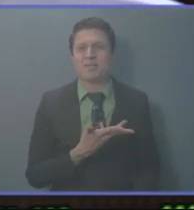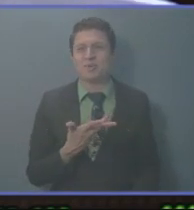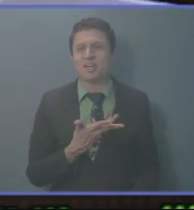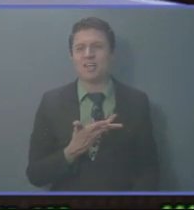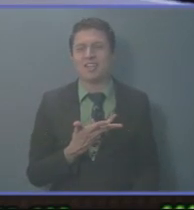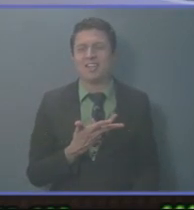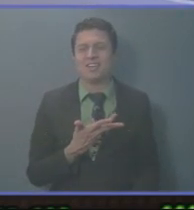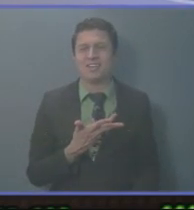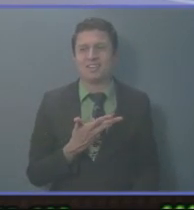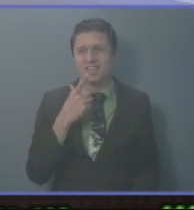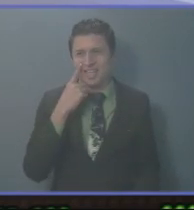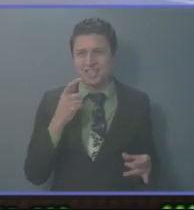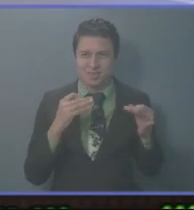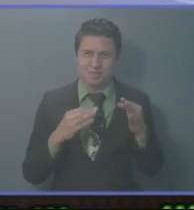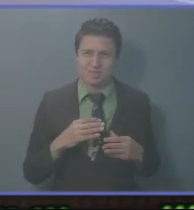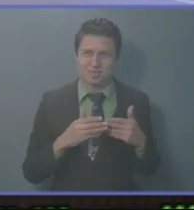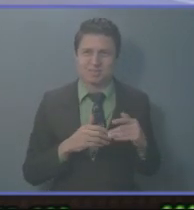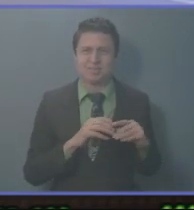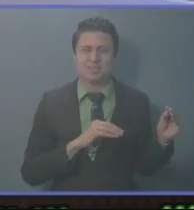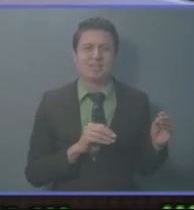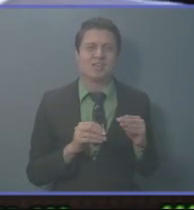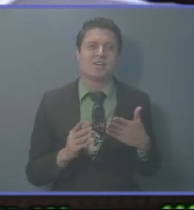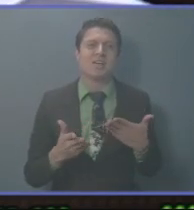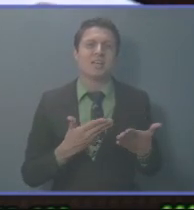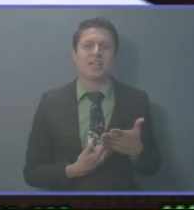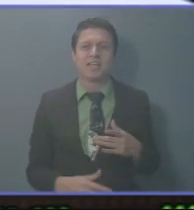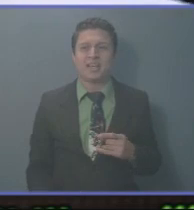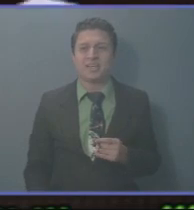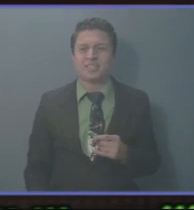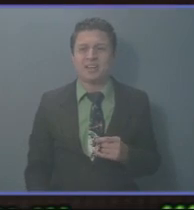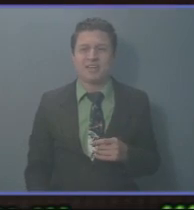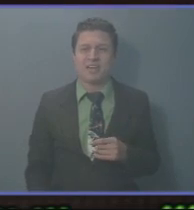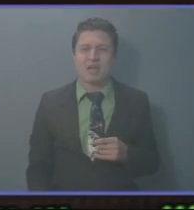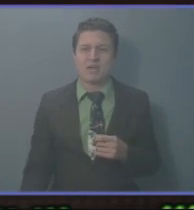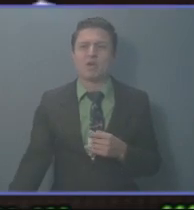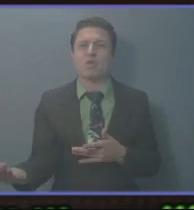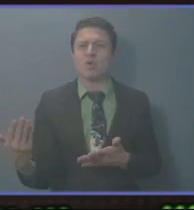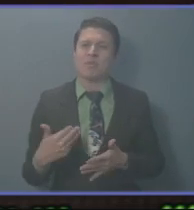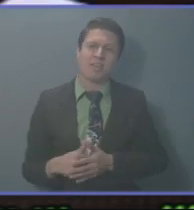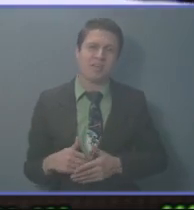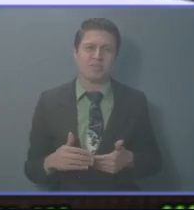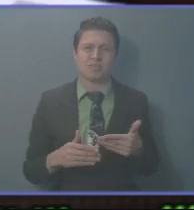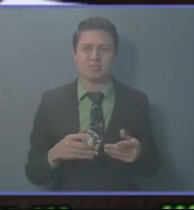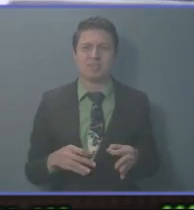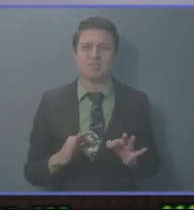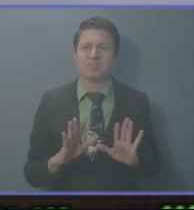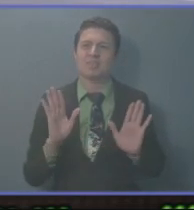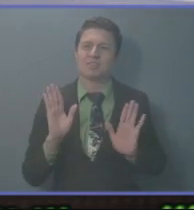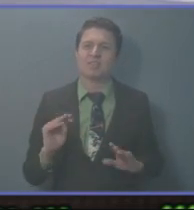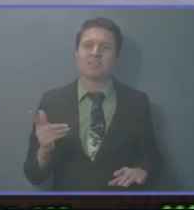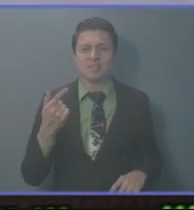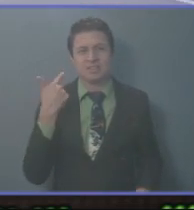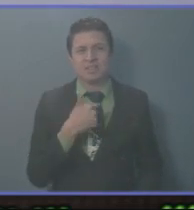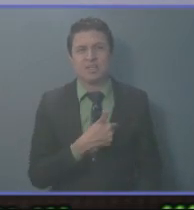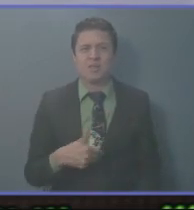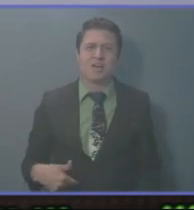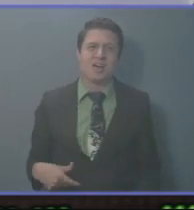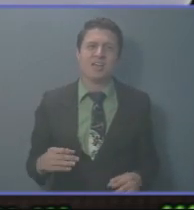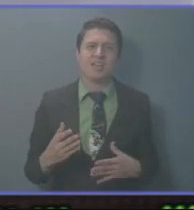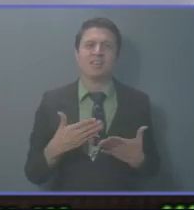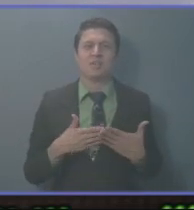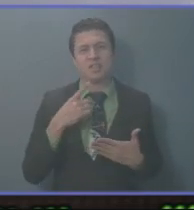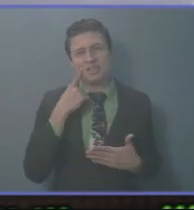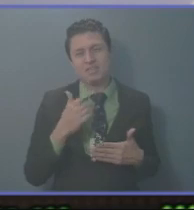la suscrita comisión convocó el día 29 de abril del presente año a la ministra de Economía, al presidente del Banco Central de